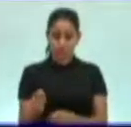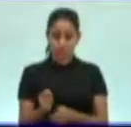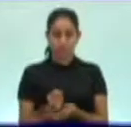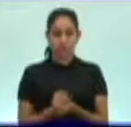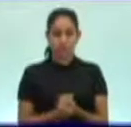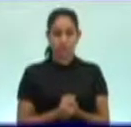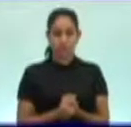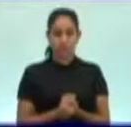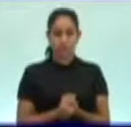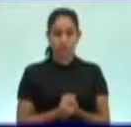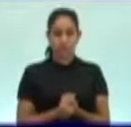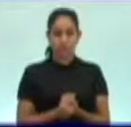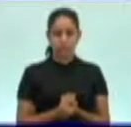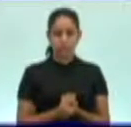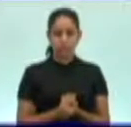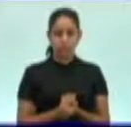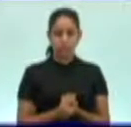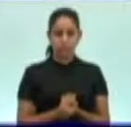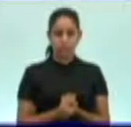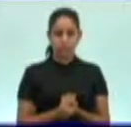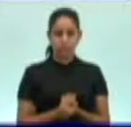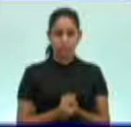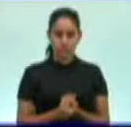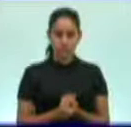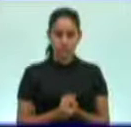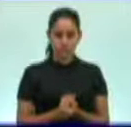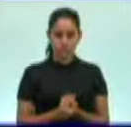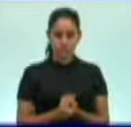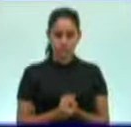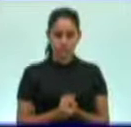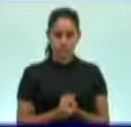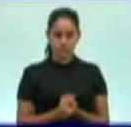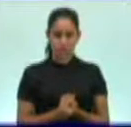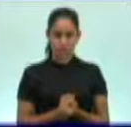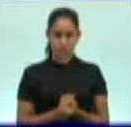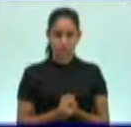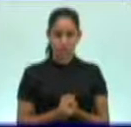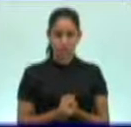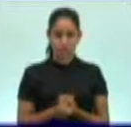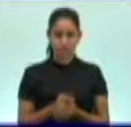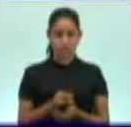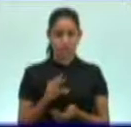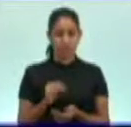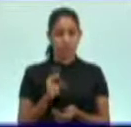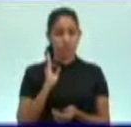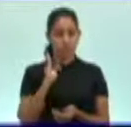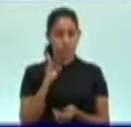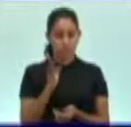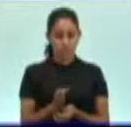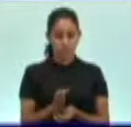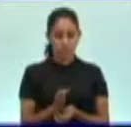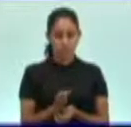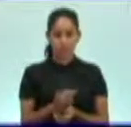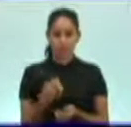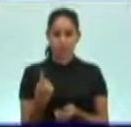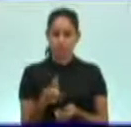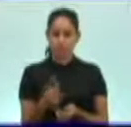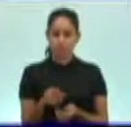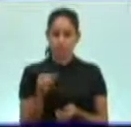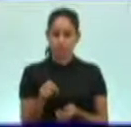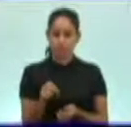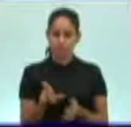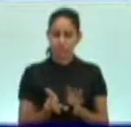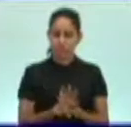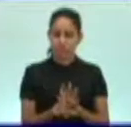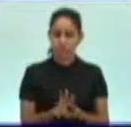del ejemplo que brinda a sus estudiantes a partir del propio respeto que él demuestre sentir y